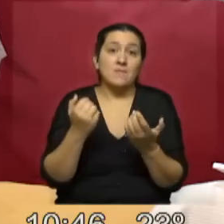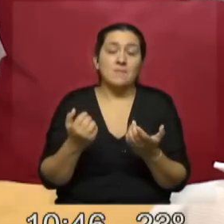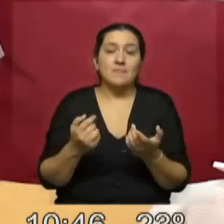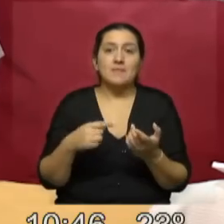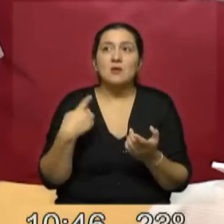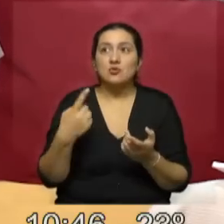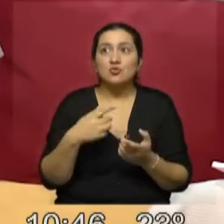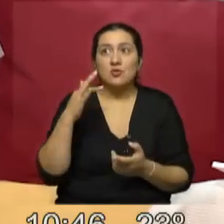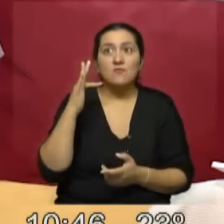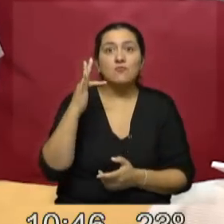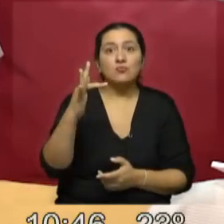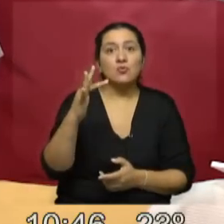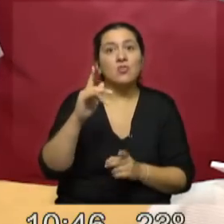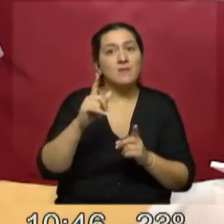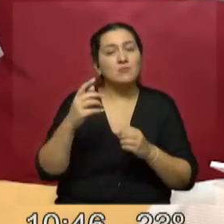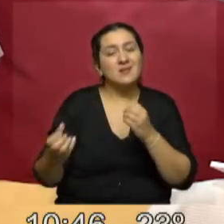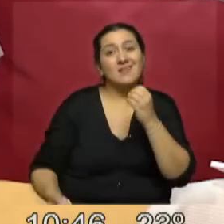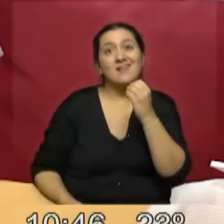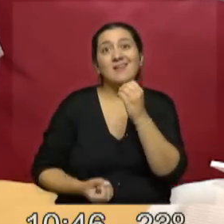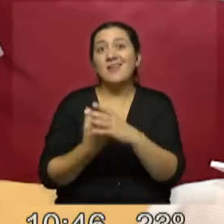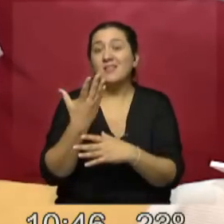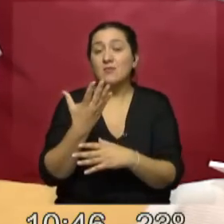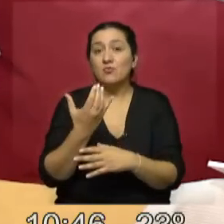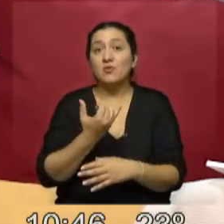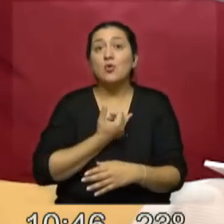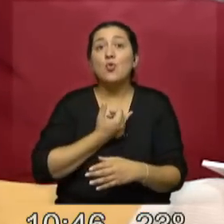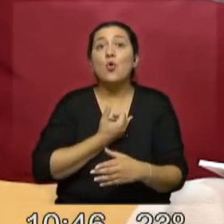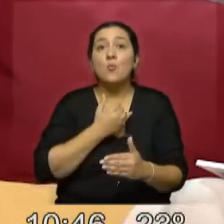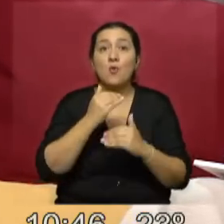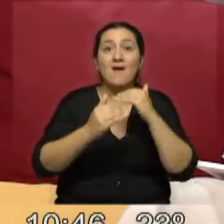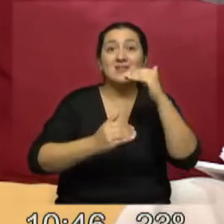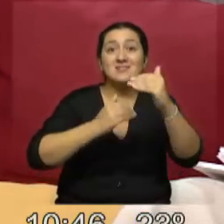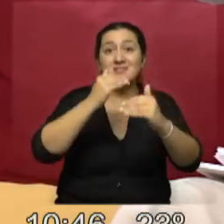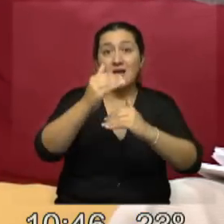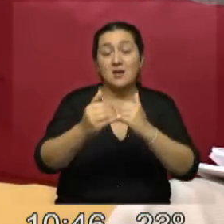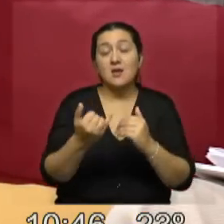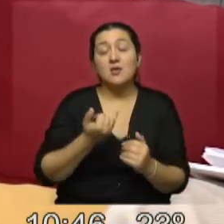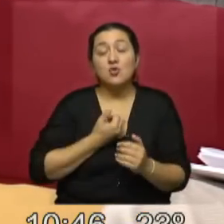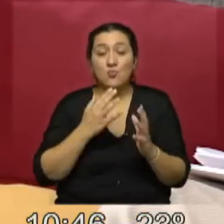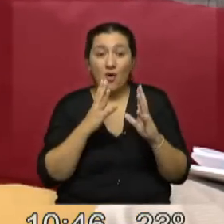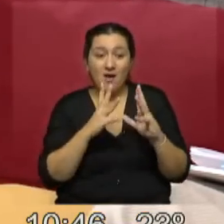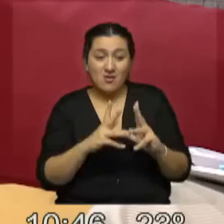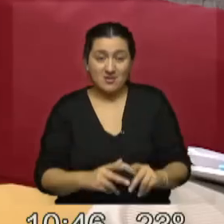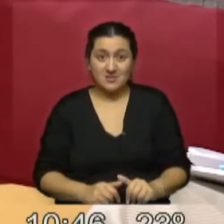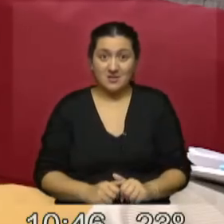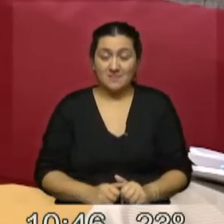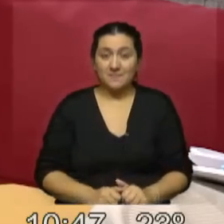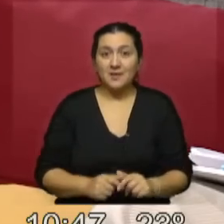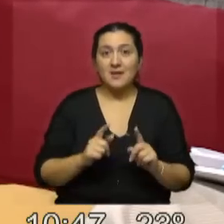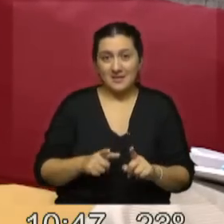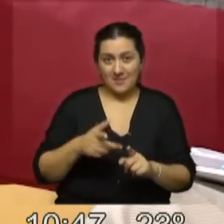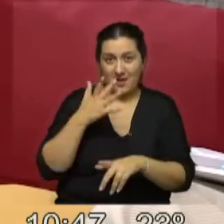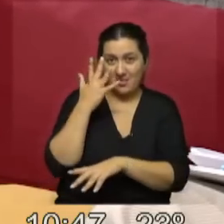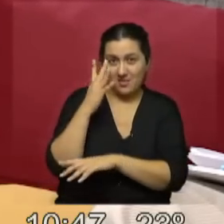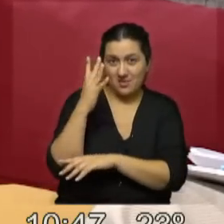tener que ser en el futuro muy creativos con Cómo crecer y Cómo configurar ese crecimiento y el interior